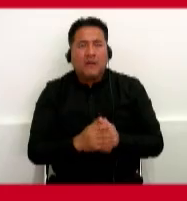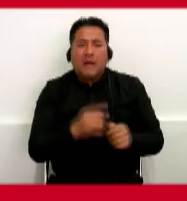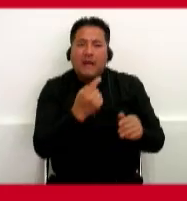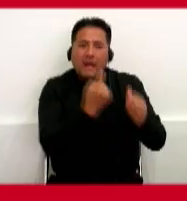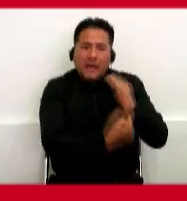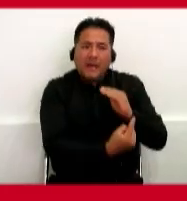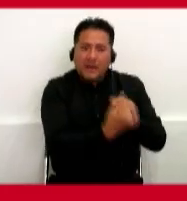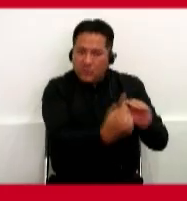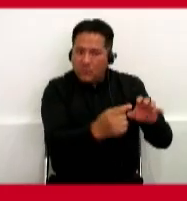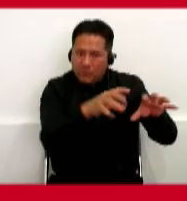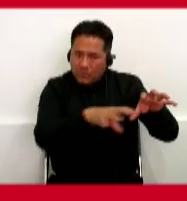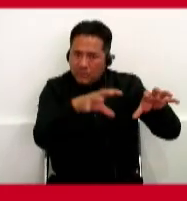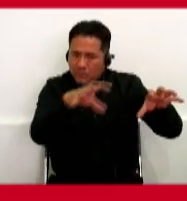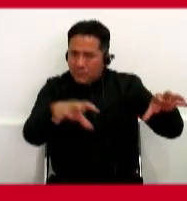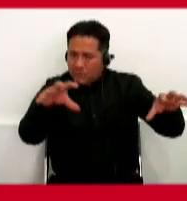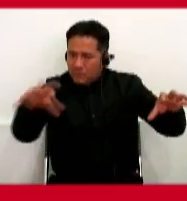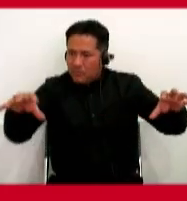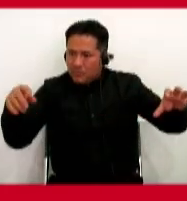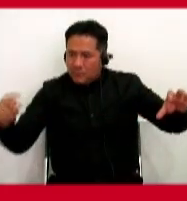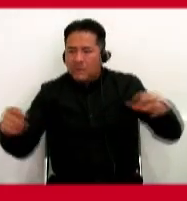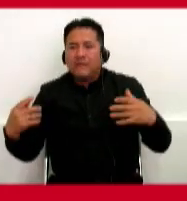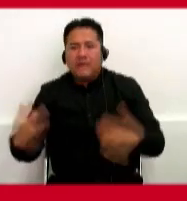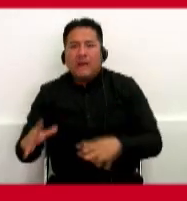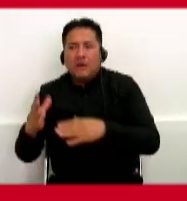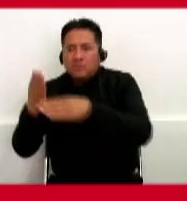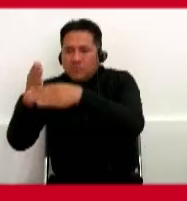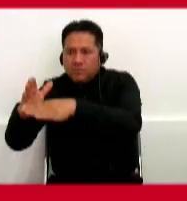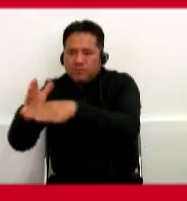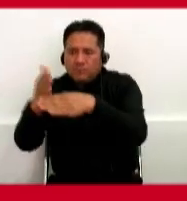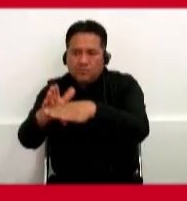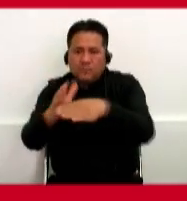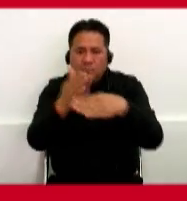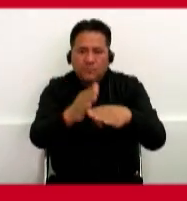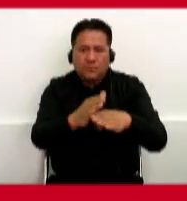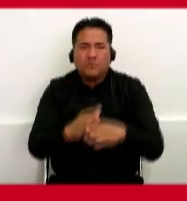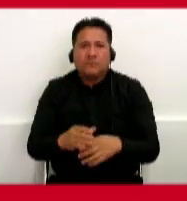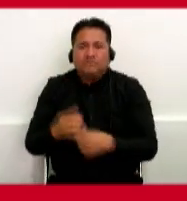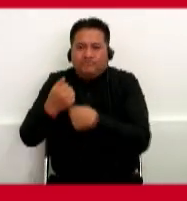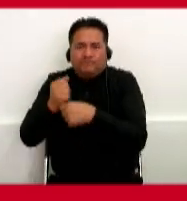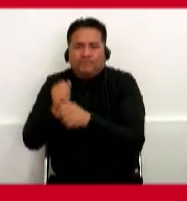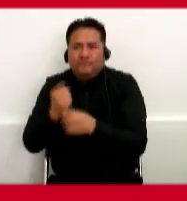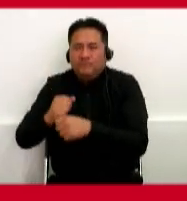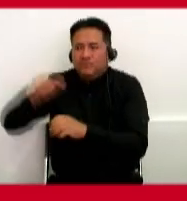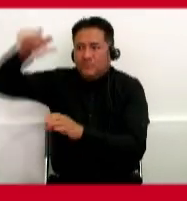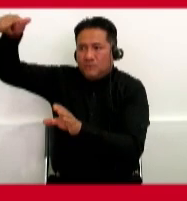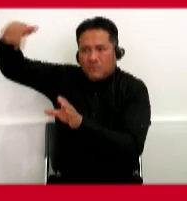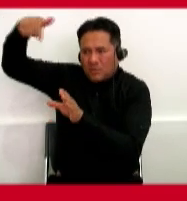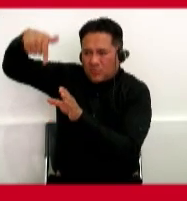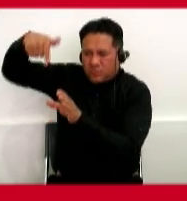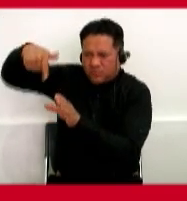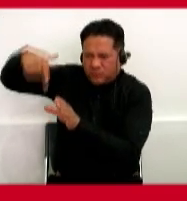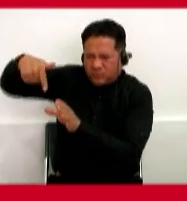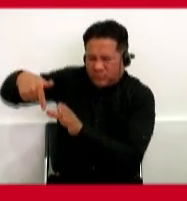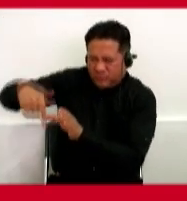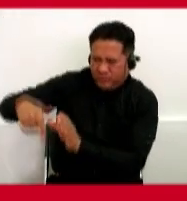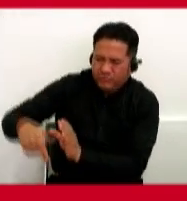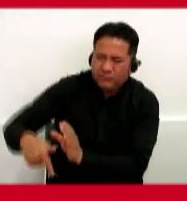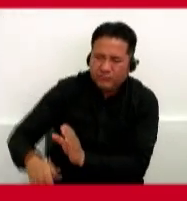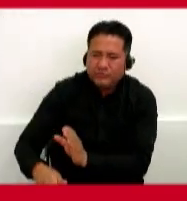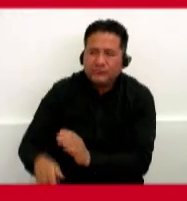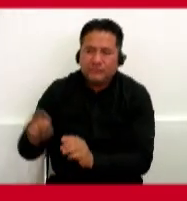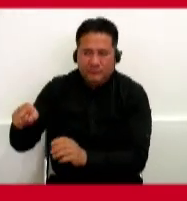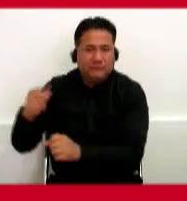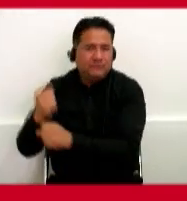fueron cementadas, para la cual desarrollamos taladros DDH desde los niveles superiores. Para lo que es